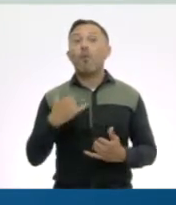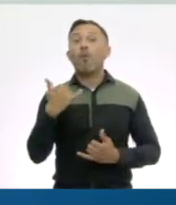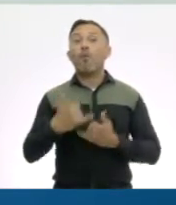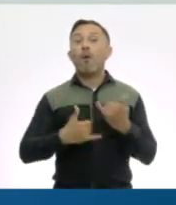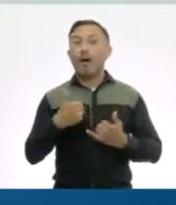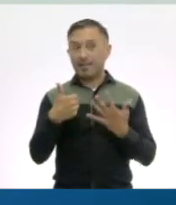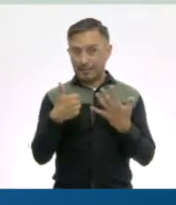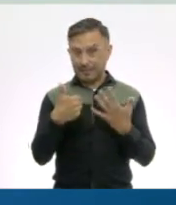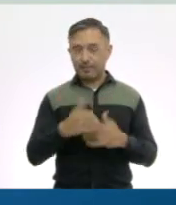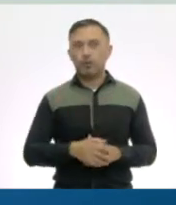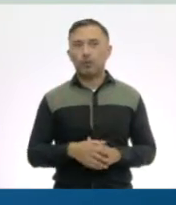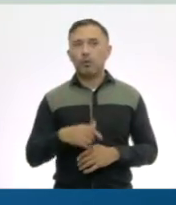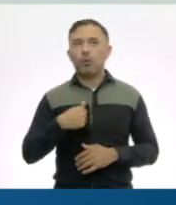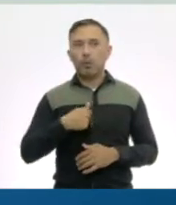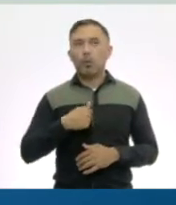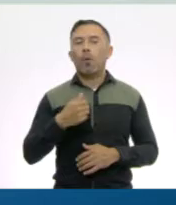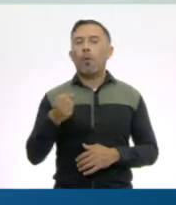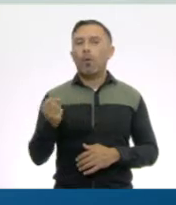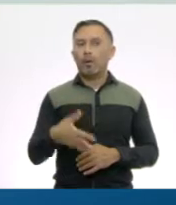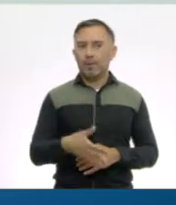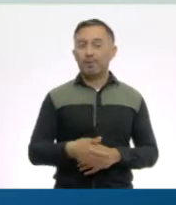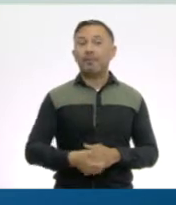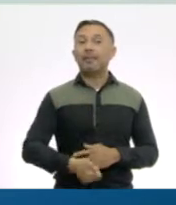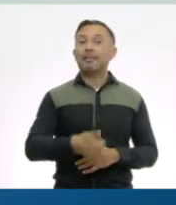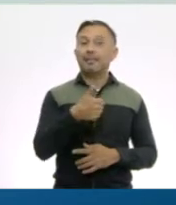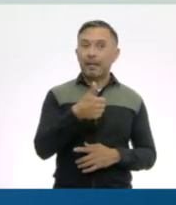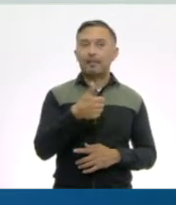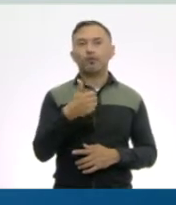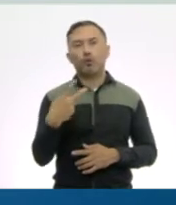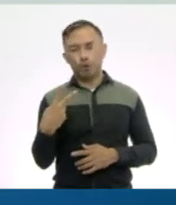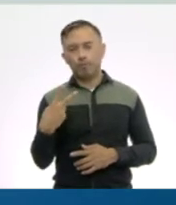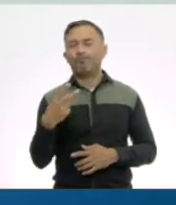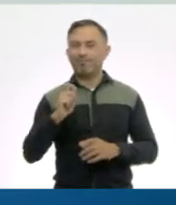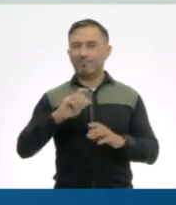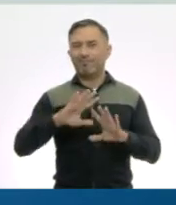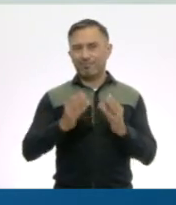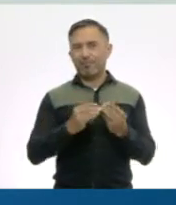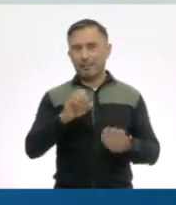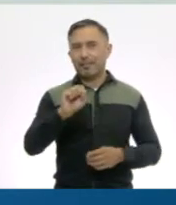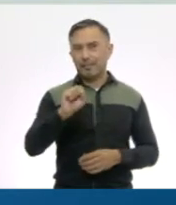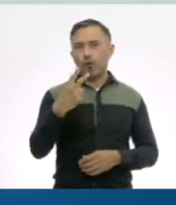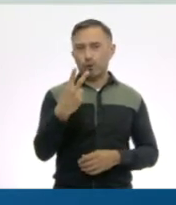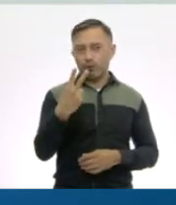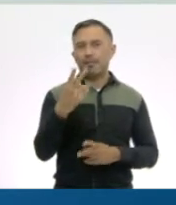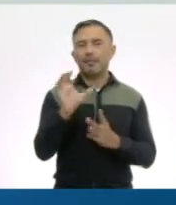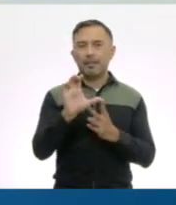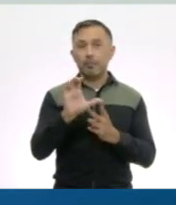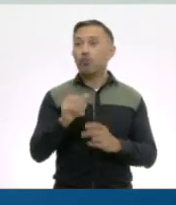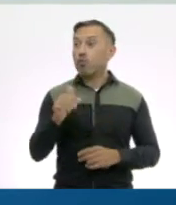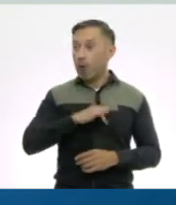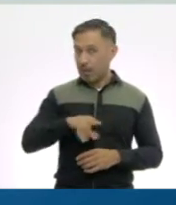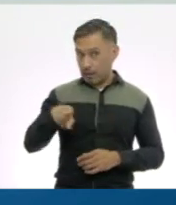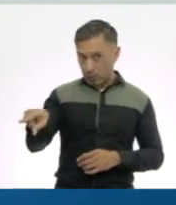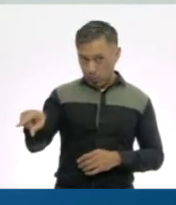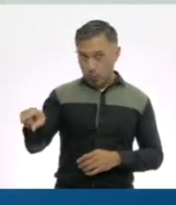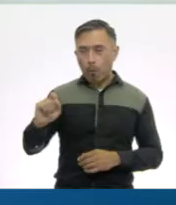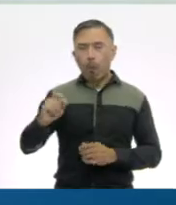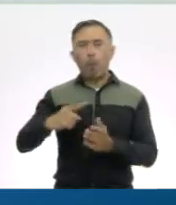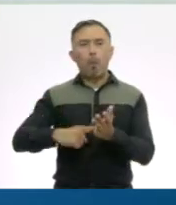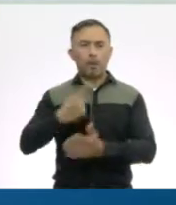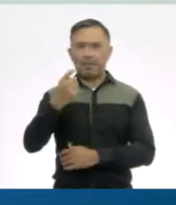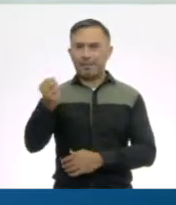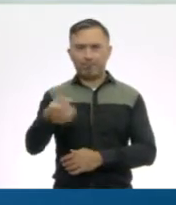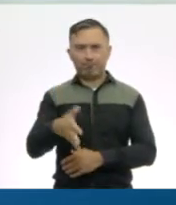salió en ese orden 6 y 2. Formé 62 centésimos. Ajá. Tú solo tuviste oportunidad de tirar una vez el dado. Y